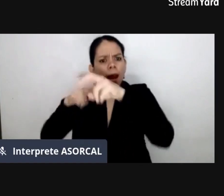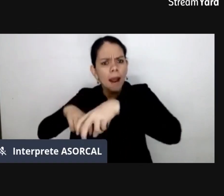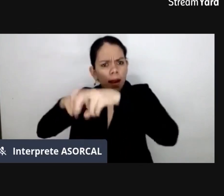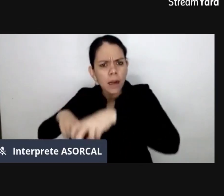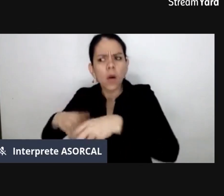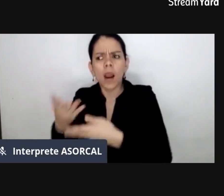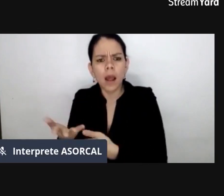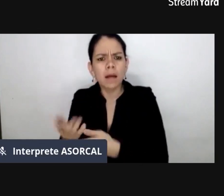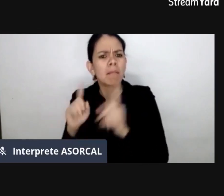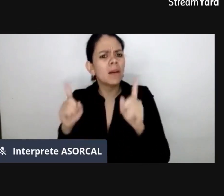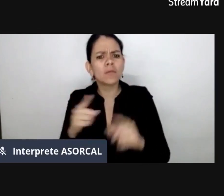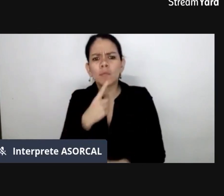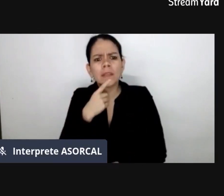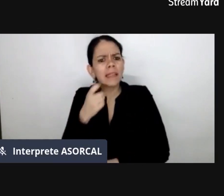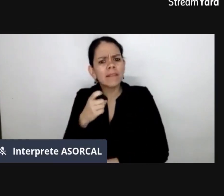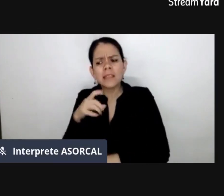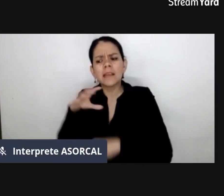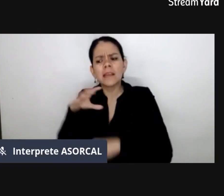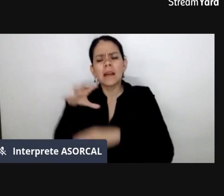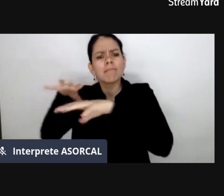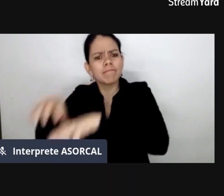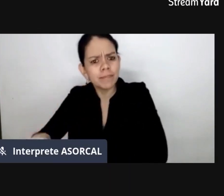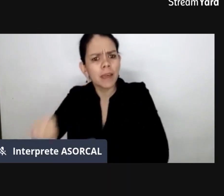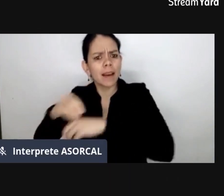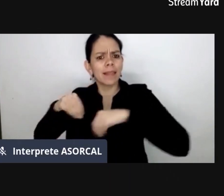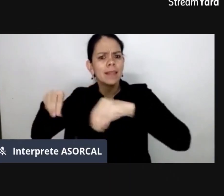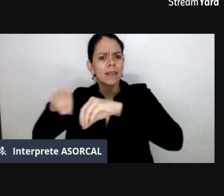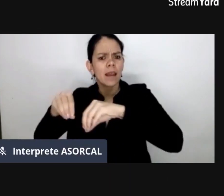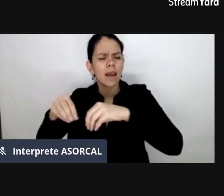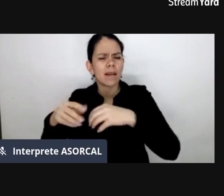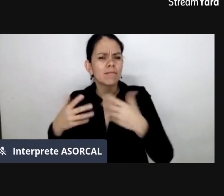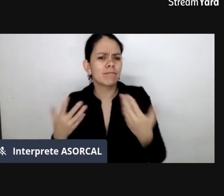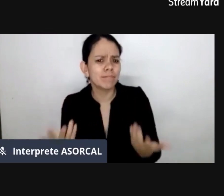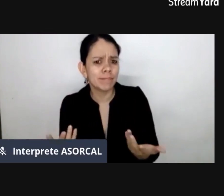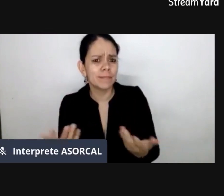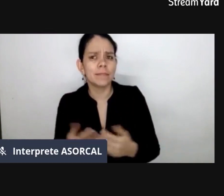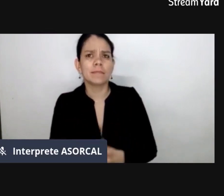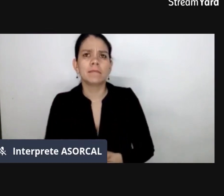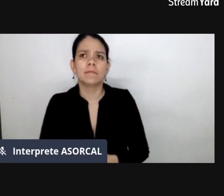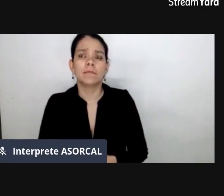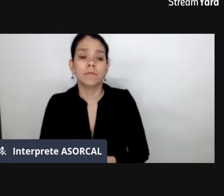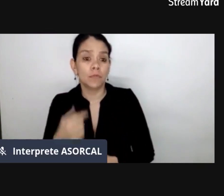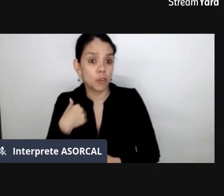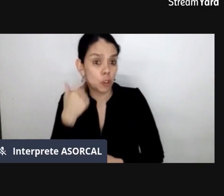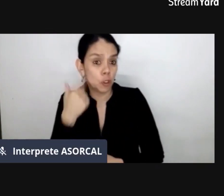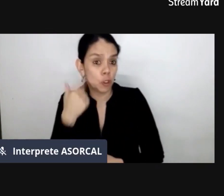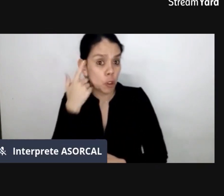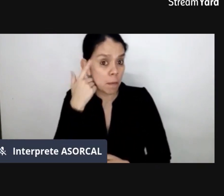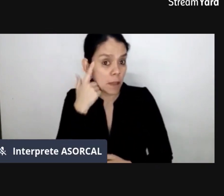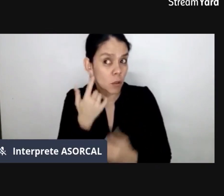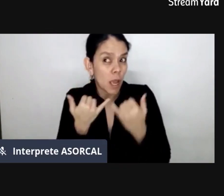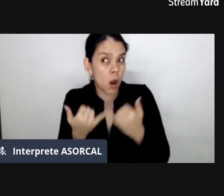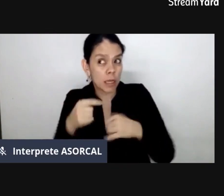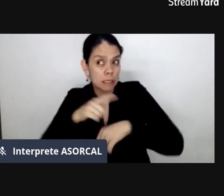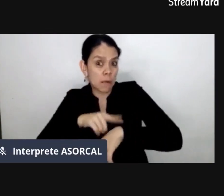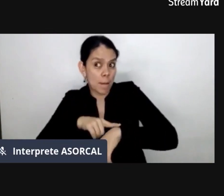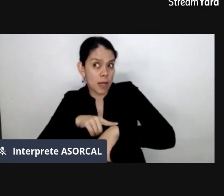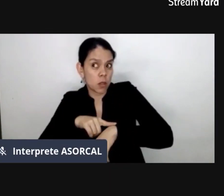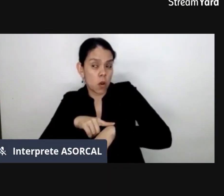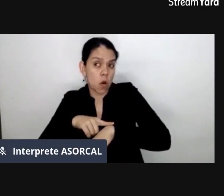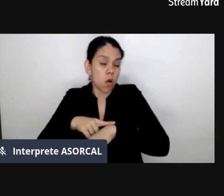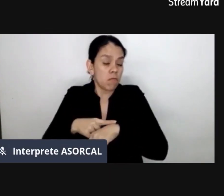atrás. No estoy seguro que esto valga para estos tiempos presentes, pero sí vale